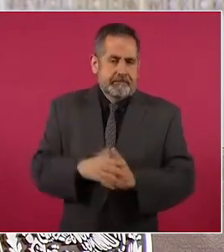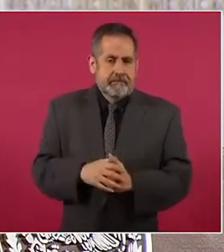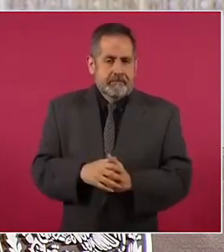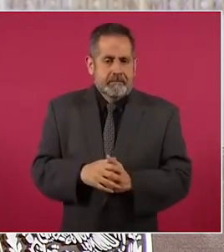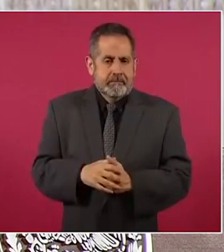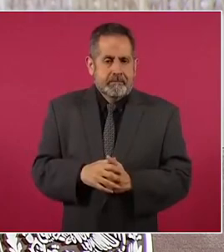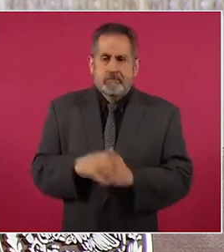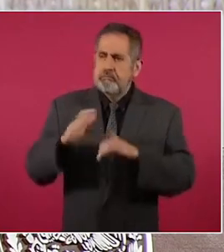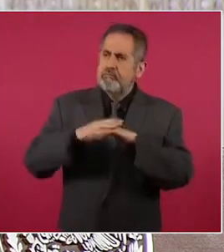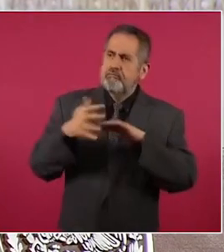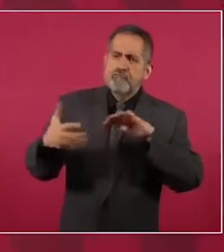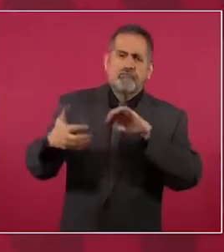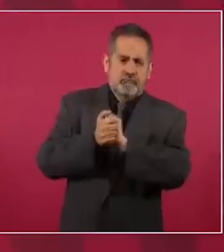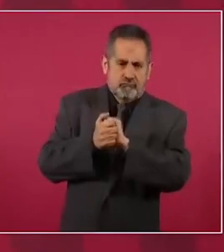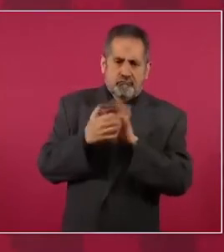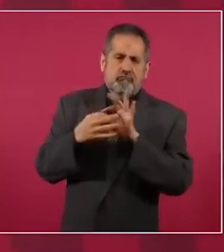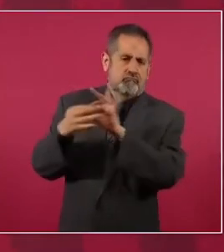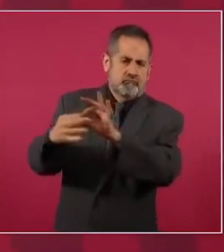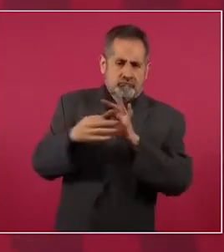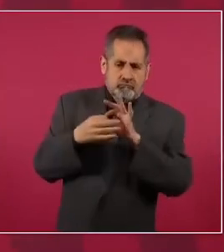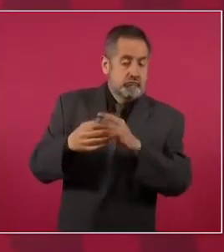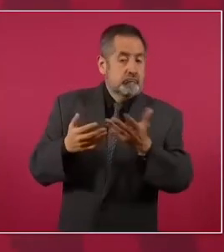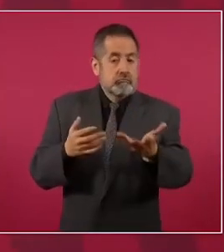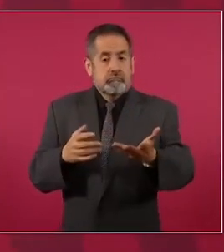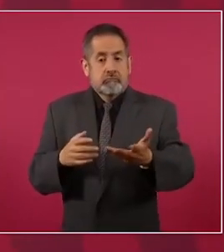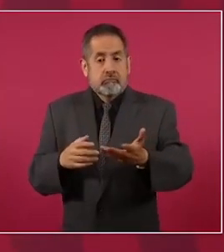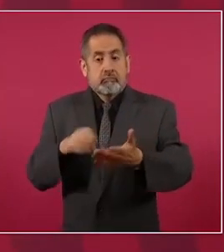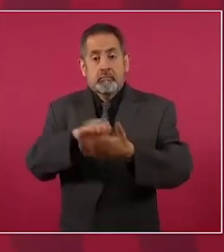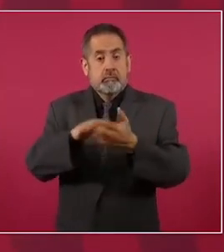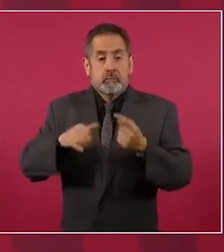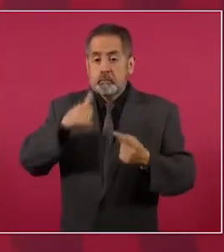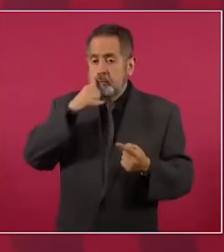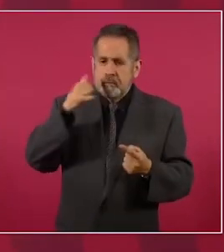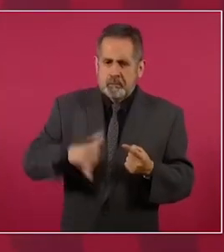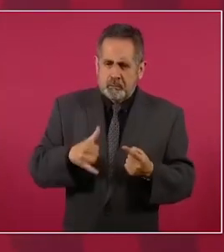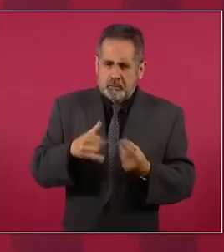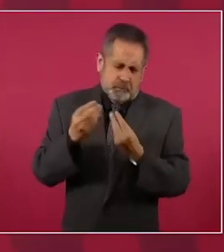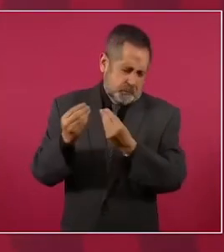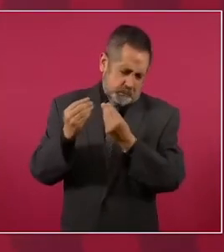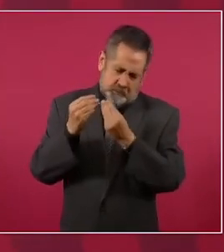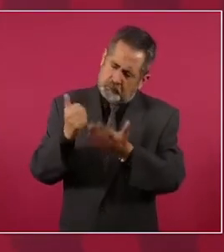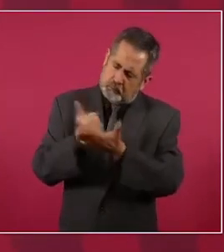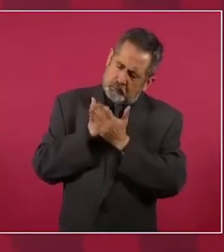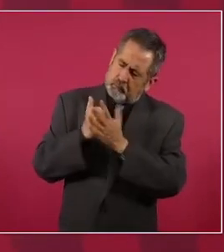Porque hay cooperación, por ejemplo, de Italia, mucho.